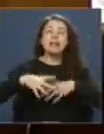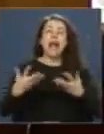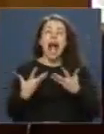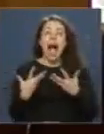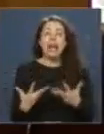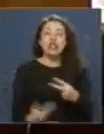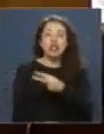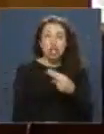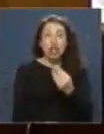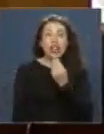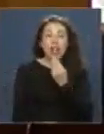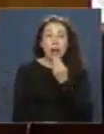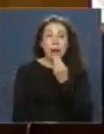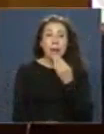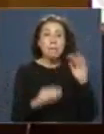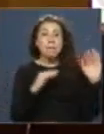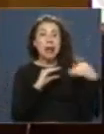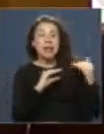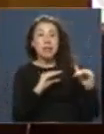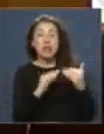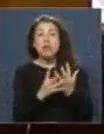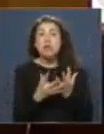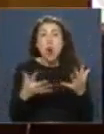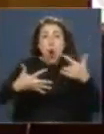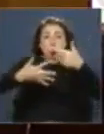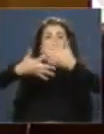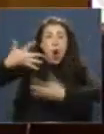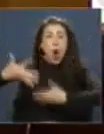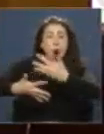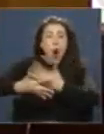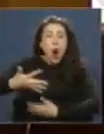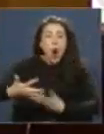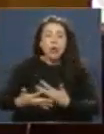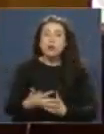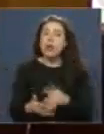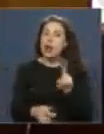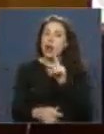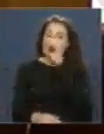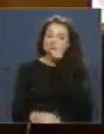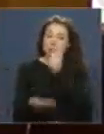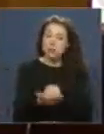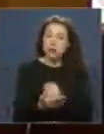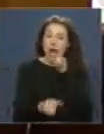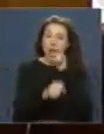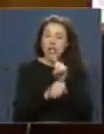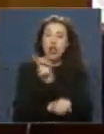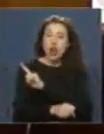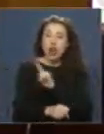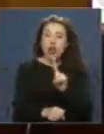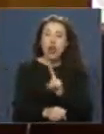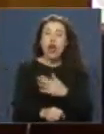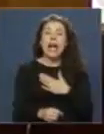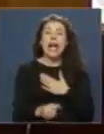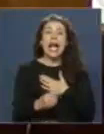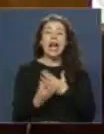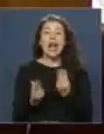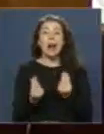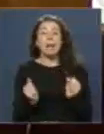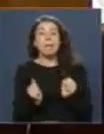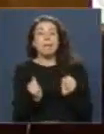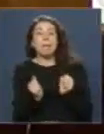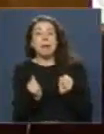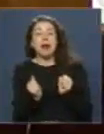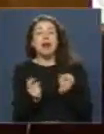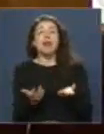sexuales siguen llegando interminablemente. No nos engañemos, se pretende intimidar